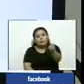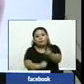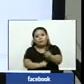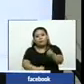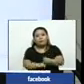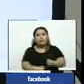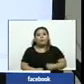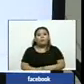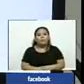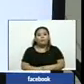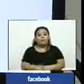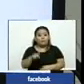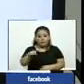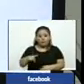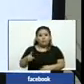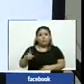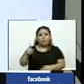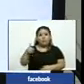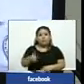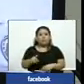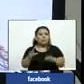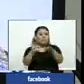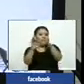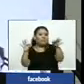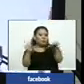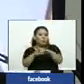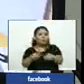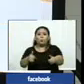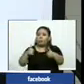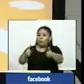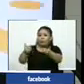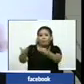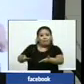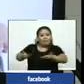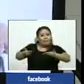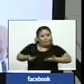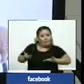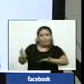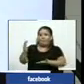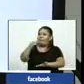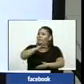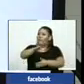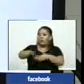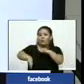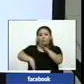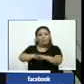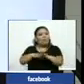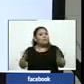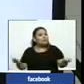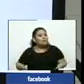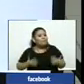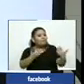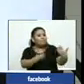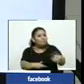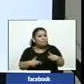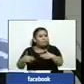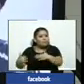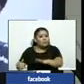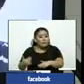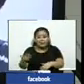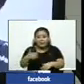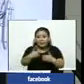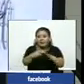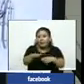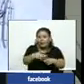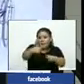Rehabilitación. Este año, bajo el lema Todo lo bueno te regresa, se desarrollarán actividades en determinadas estaciones